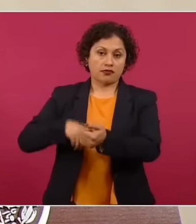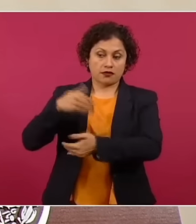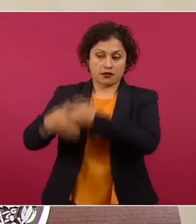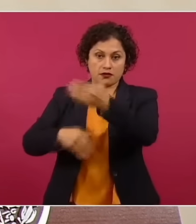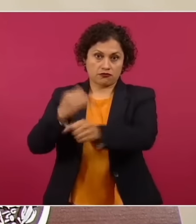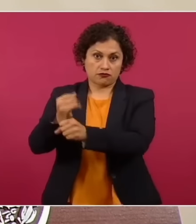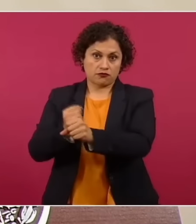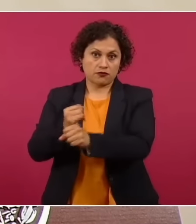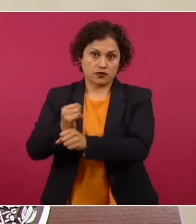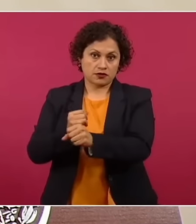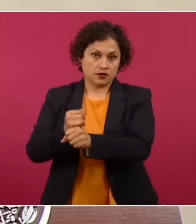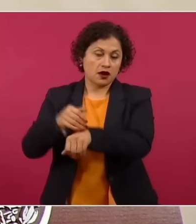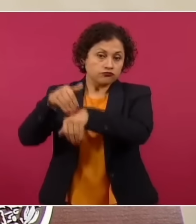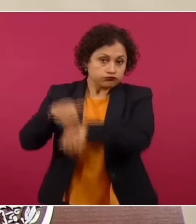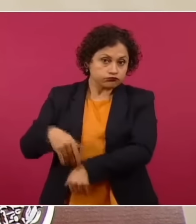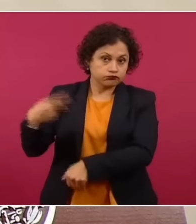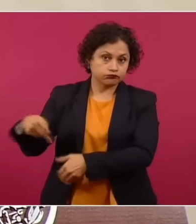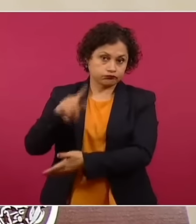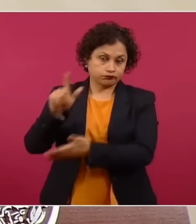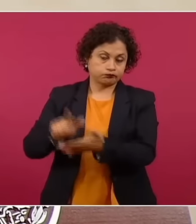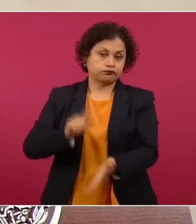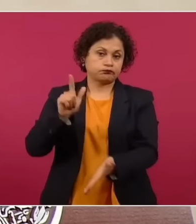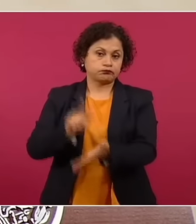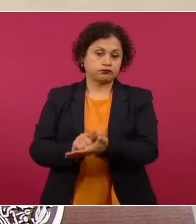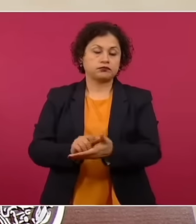No, se va, claro que sí,